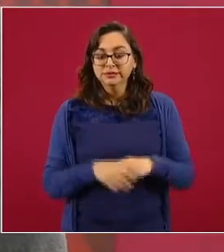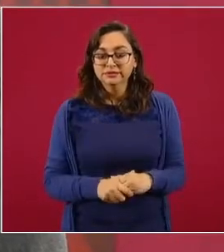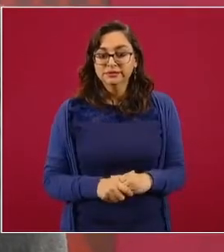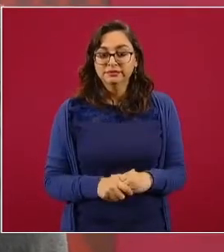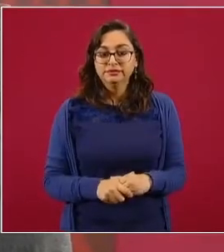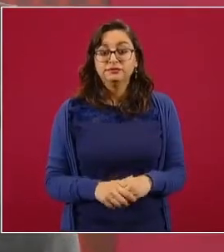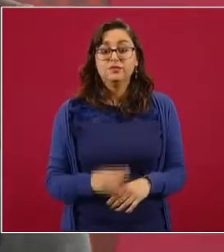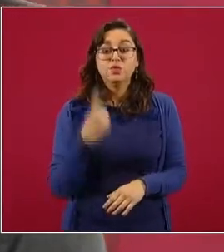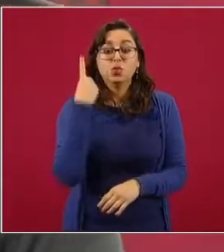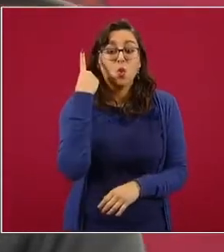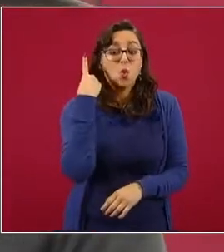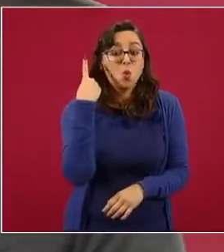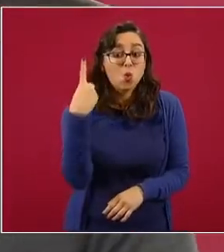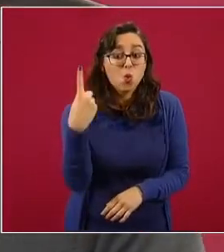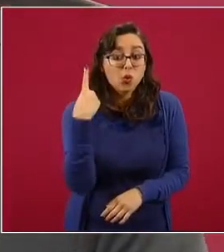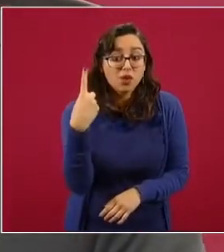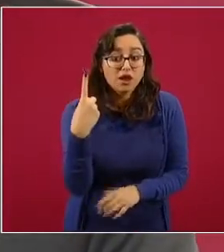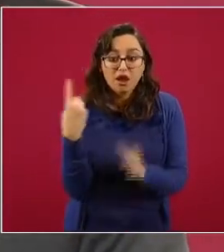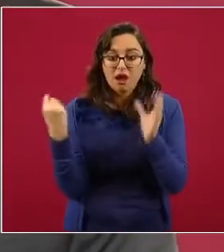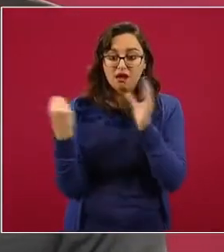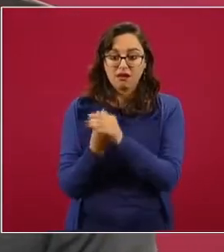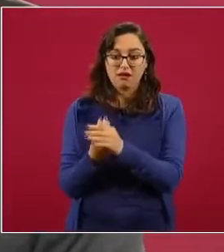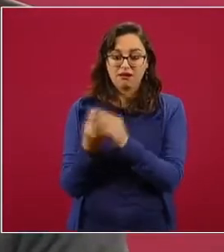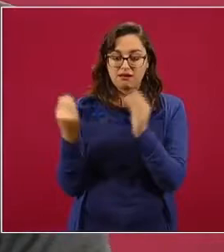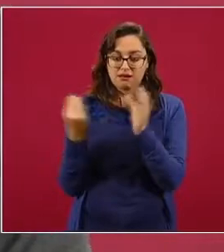por una capacitación